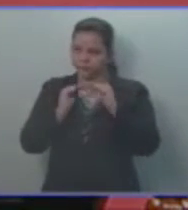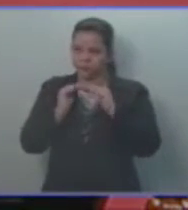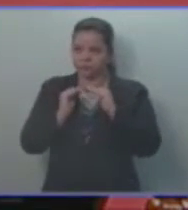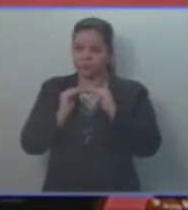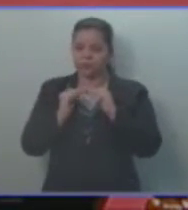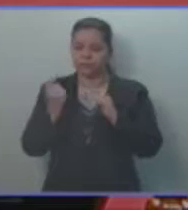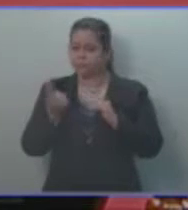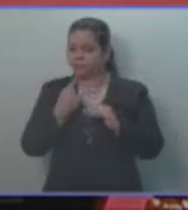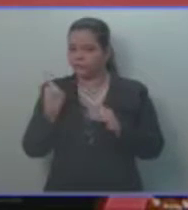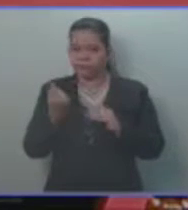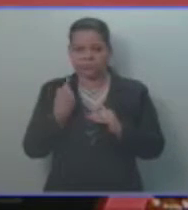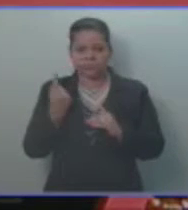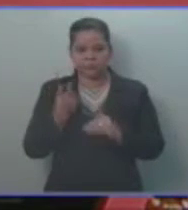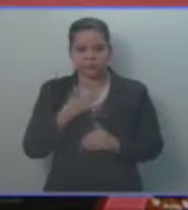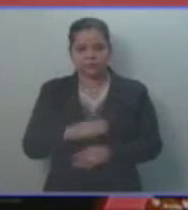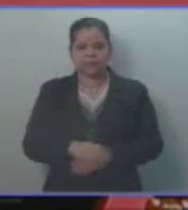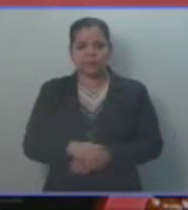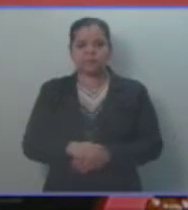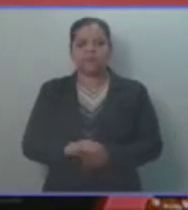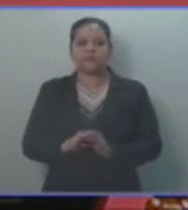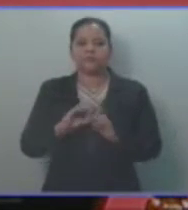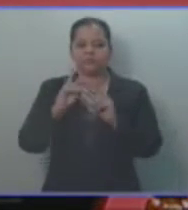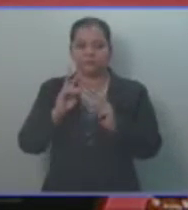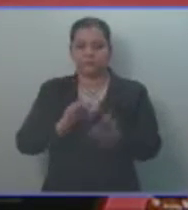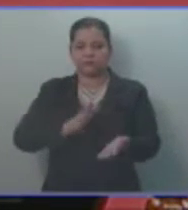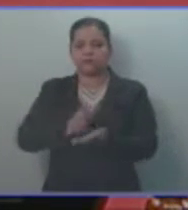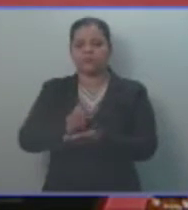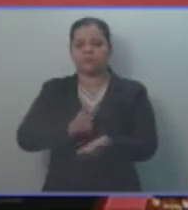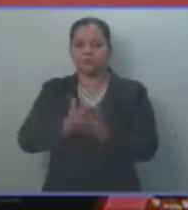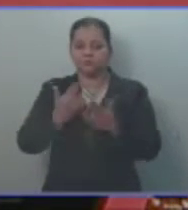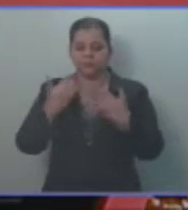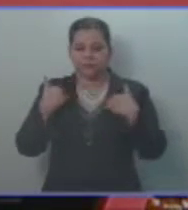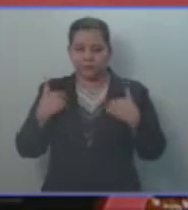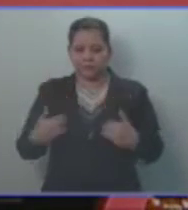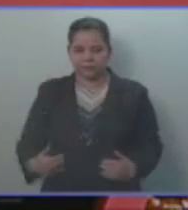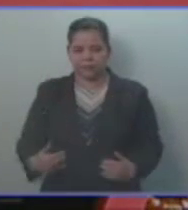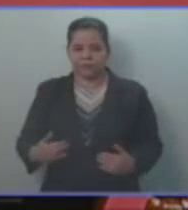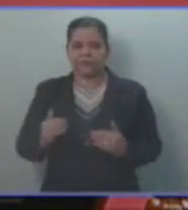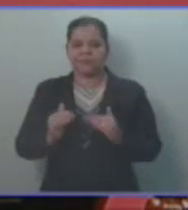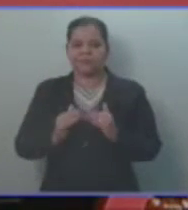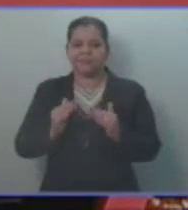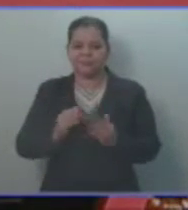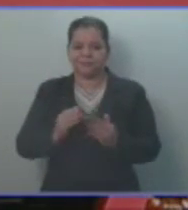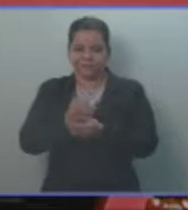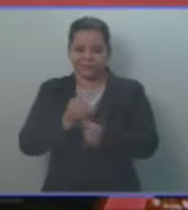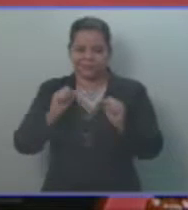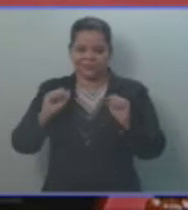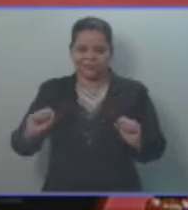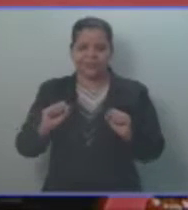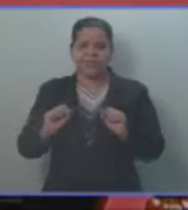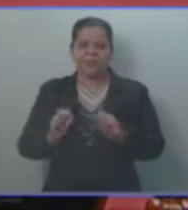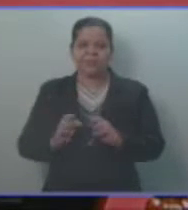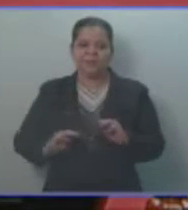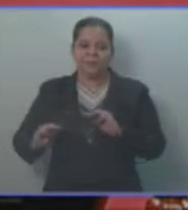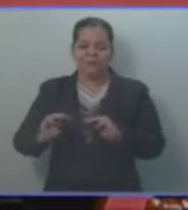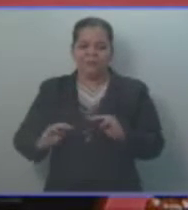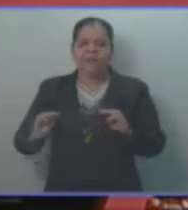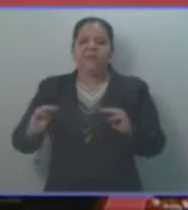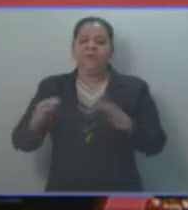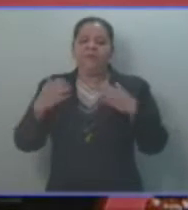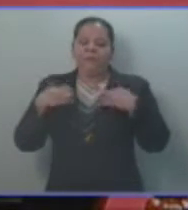en el ámbito de la accesibilidad física, sino también en la libertad de movimiento, la